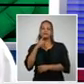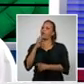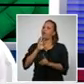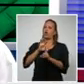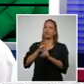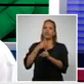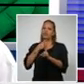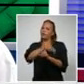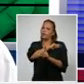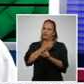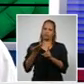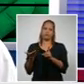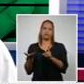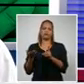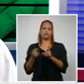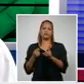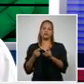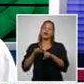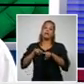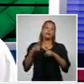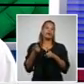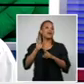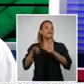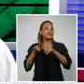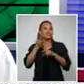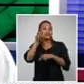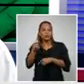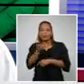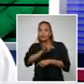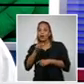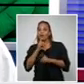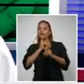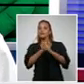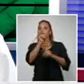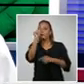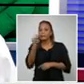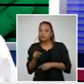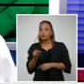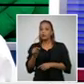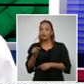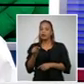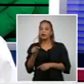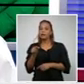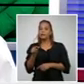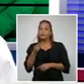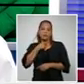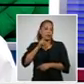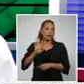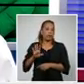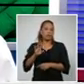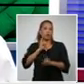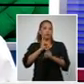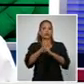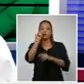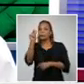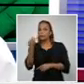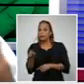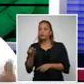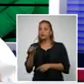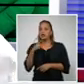porque muchas veces tú tienes contacto con una persona que no tenía ningún tipo de problema, y al